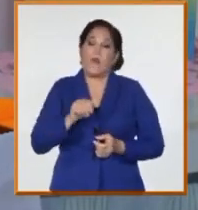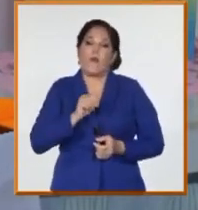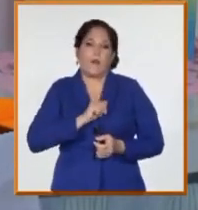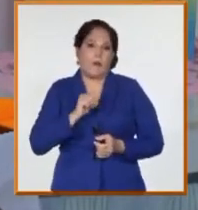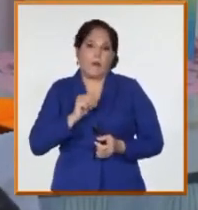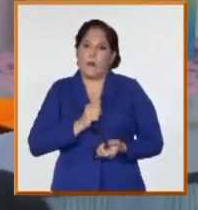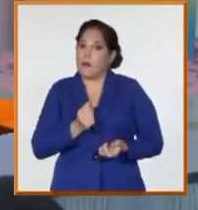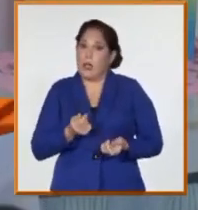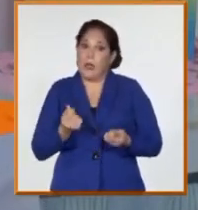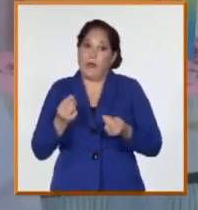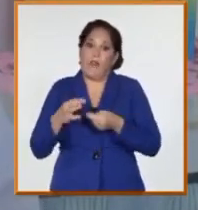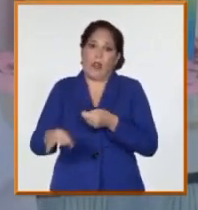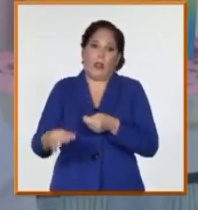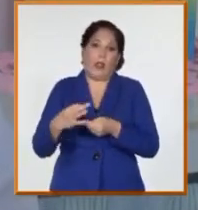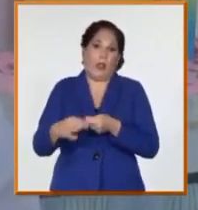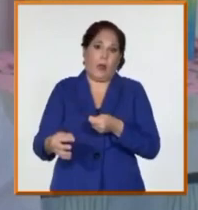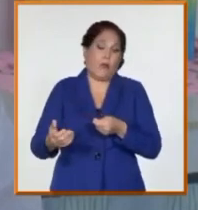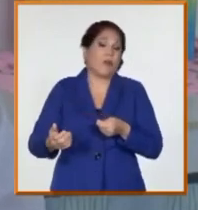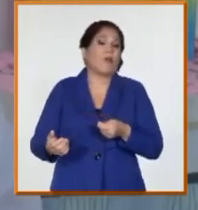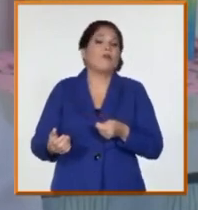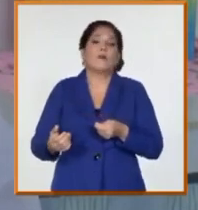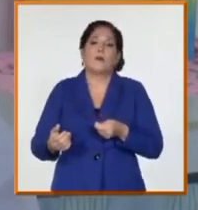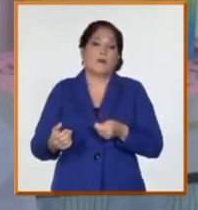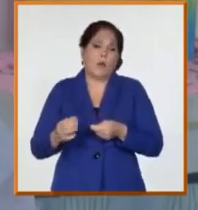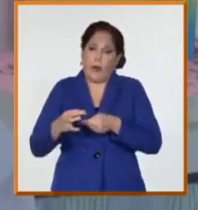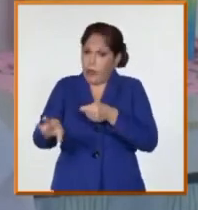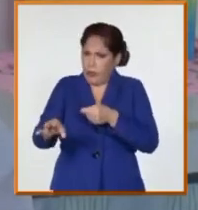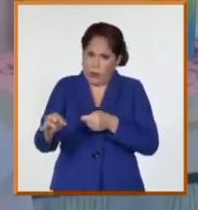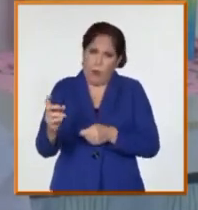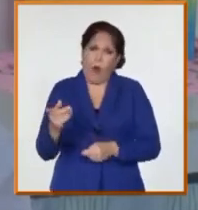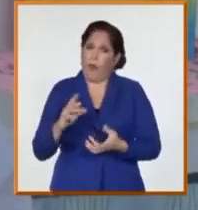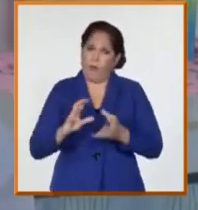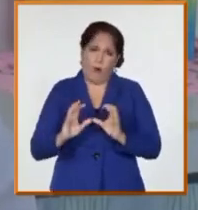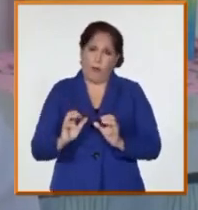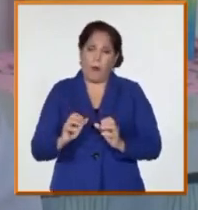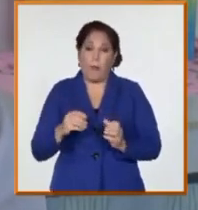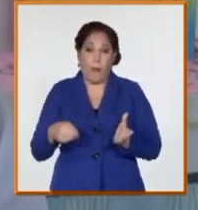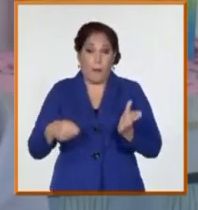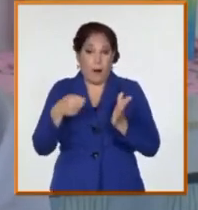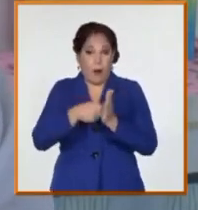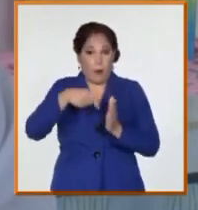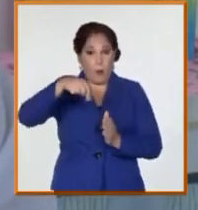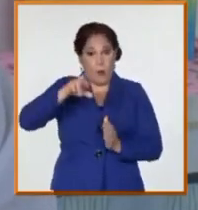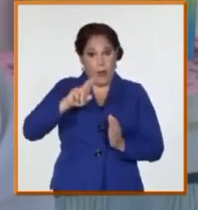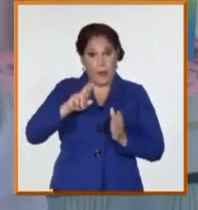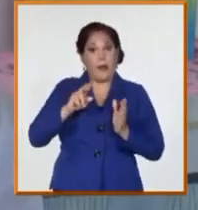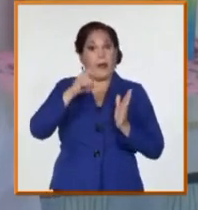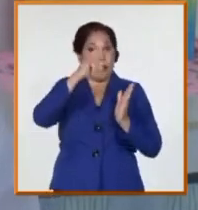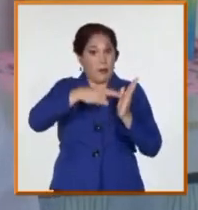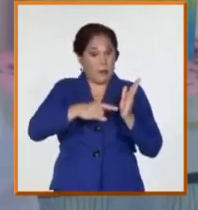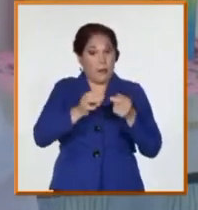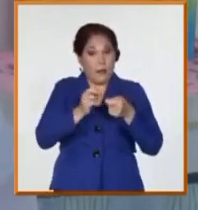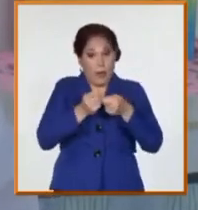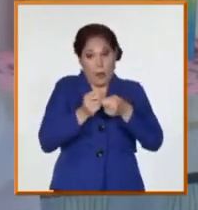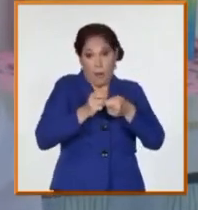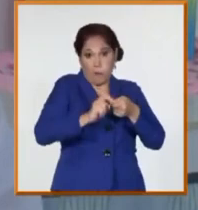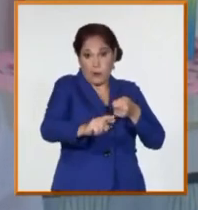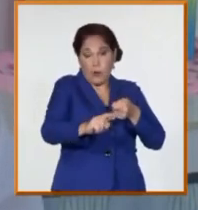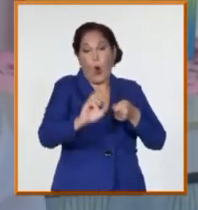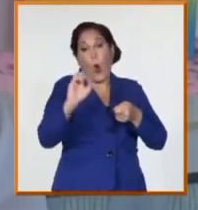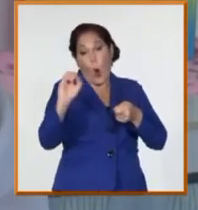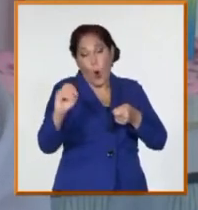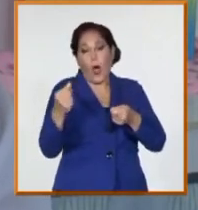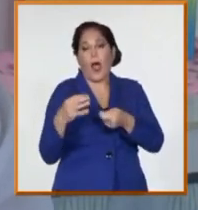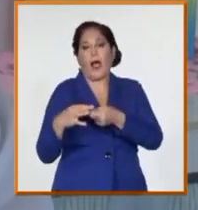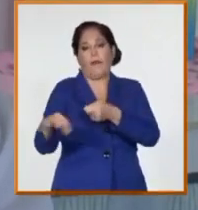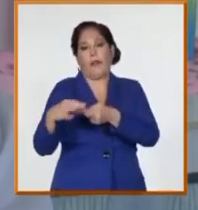no están y yo se los venden en efectivo pero hay la mayor parte donde en zona y